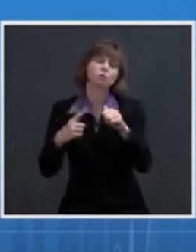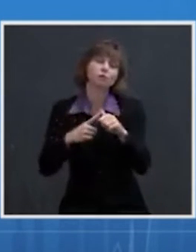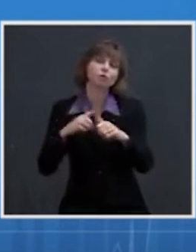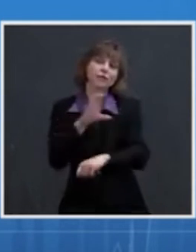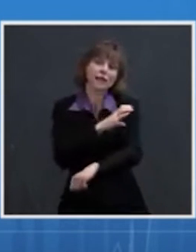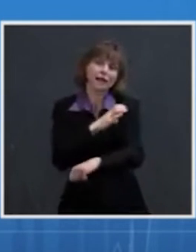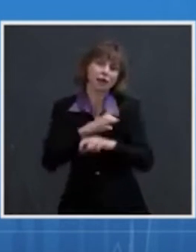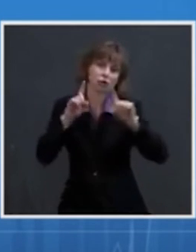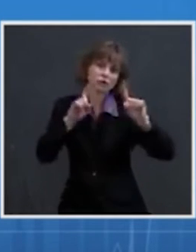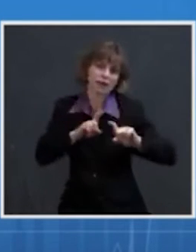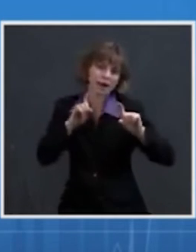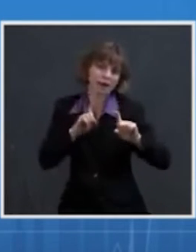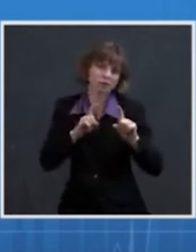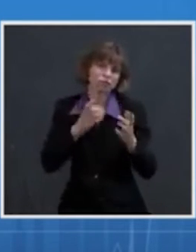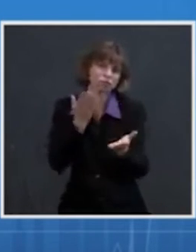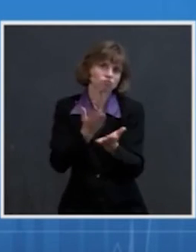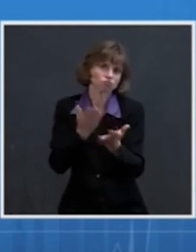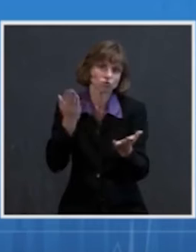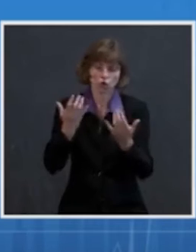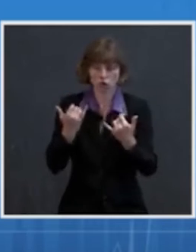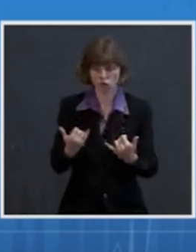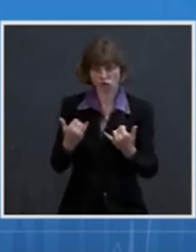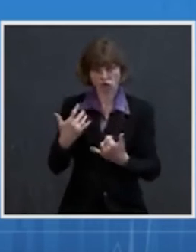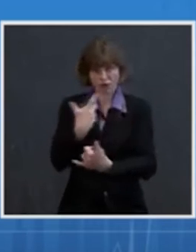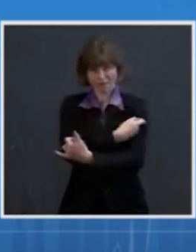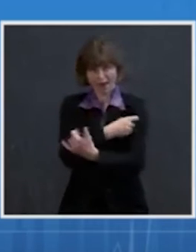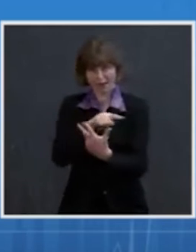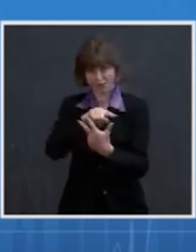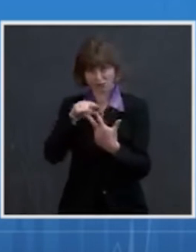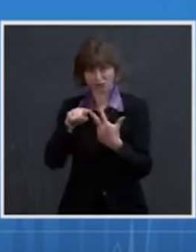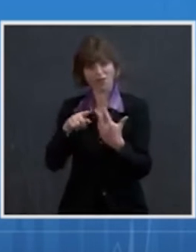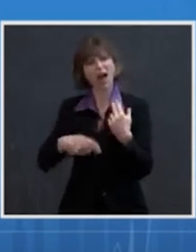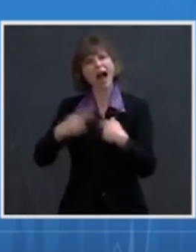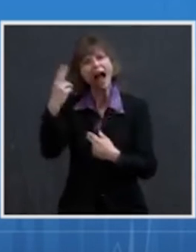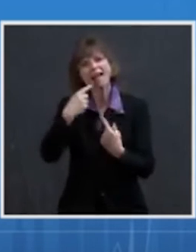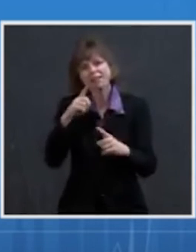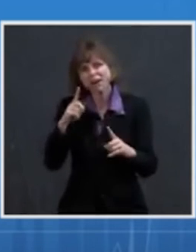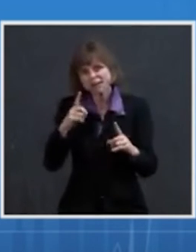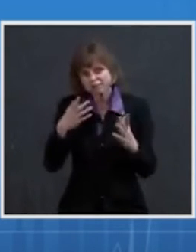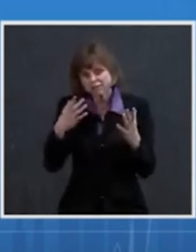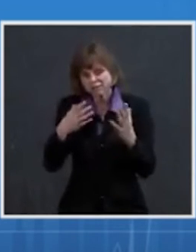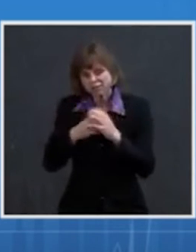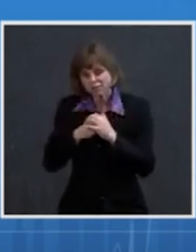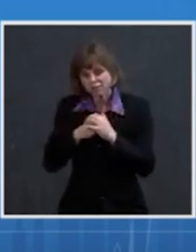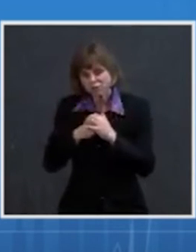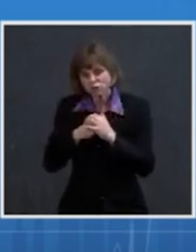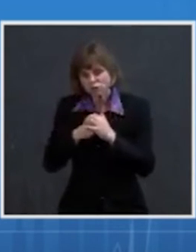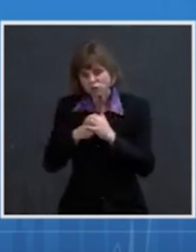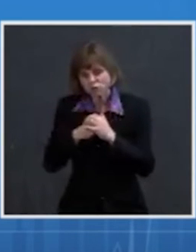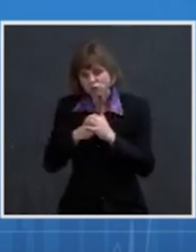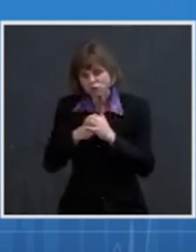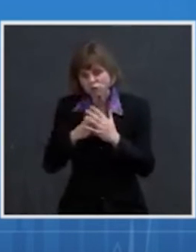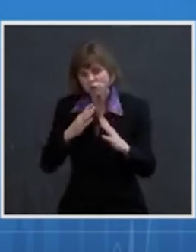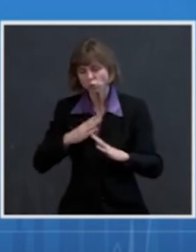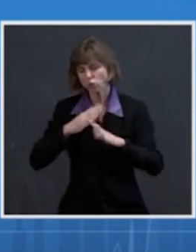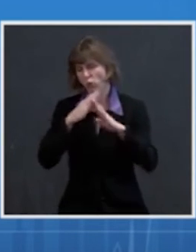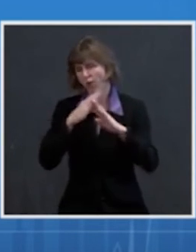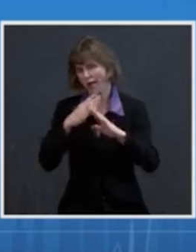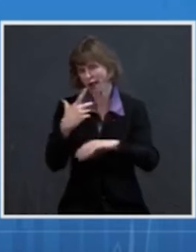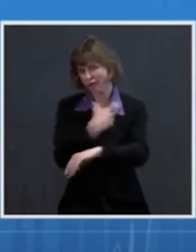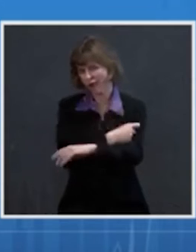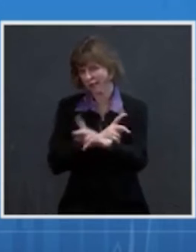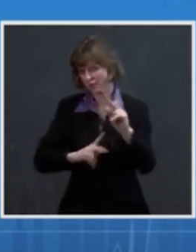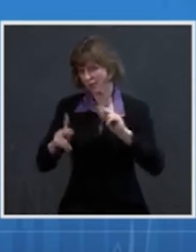ensayos clínicos demuestran que las vacunas actuales de kobe 19 son muy eficaces para proteger a las personas vacunadas contra enfermedades graves